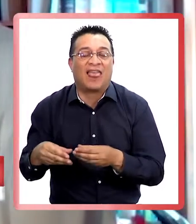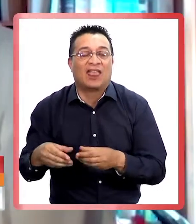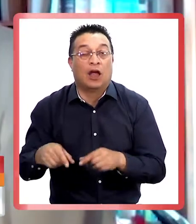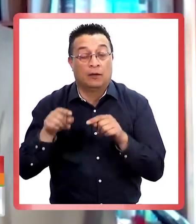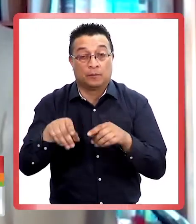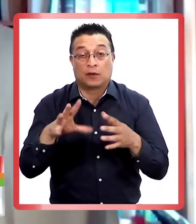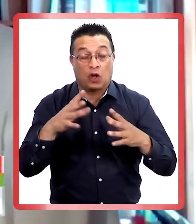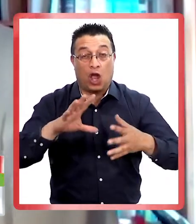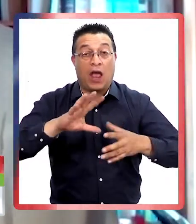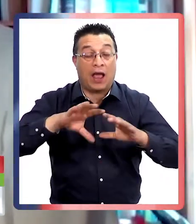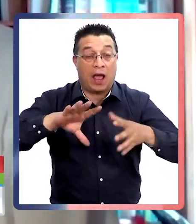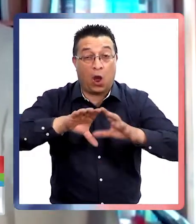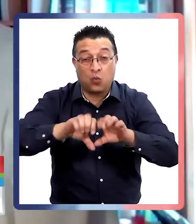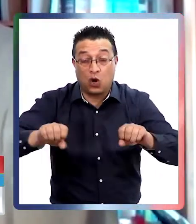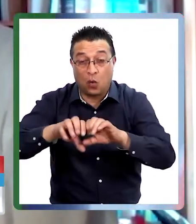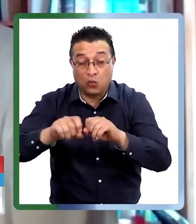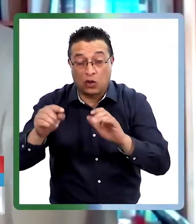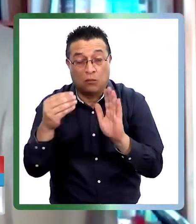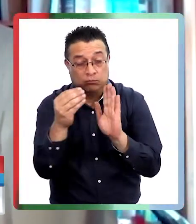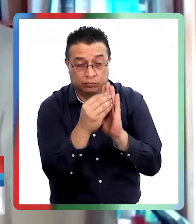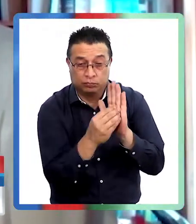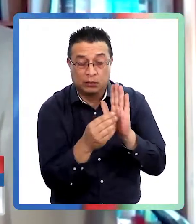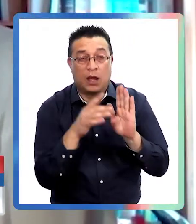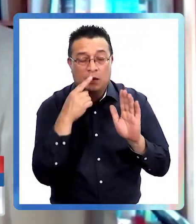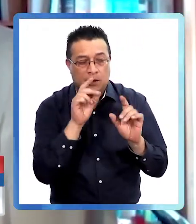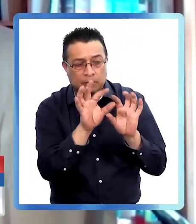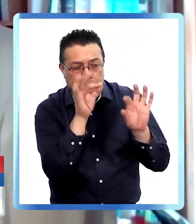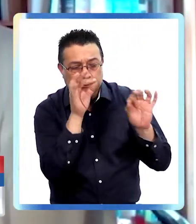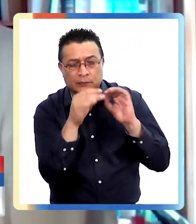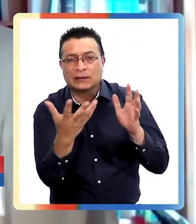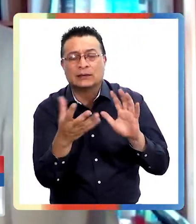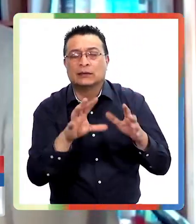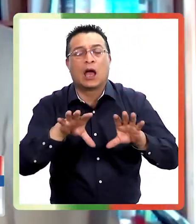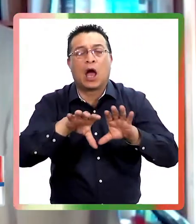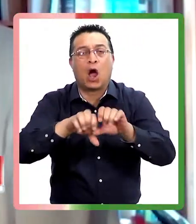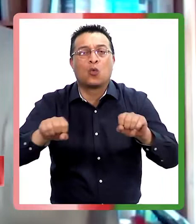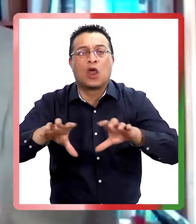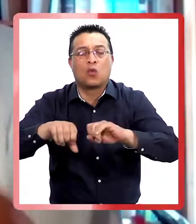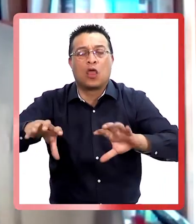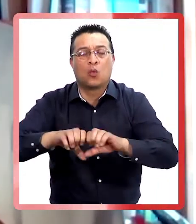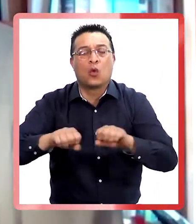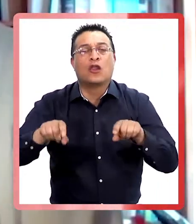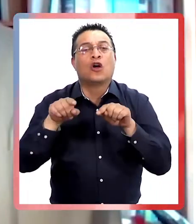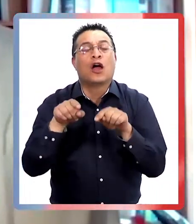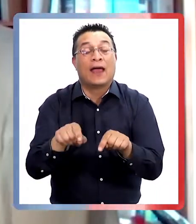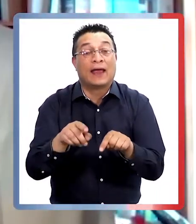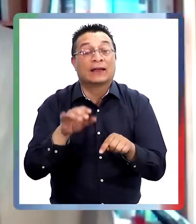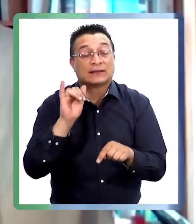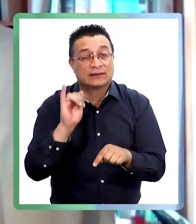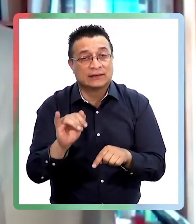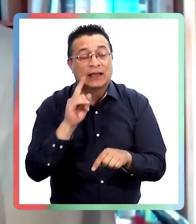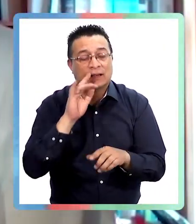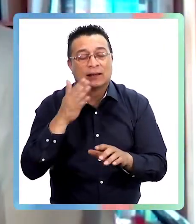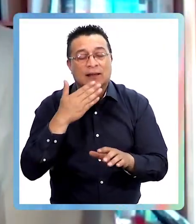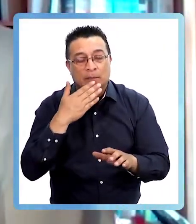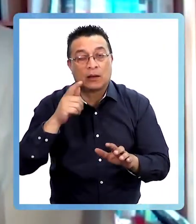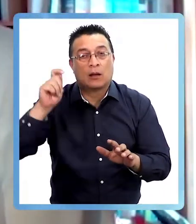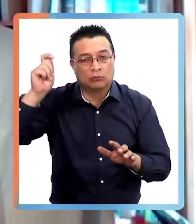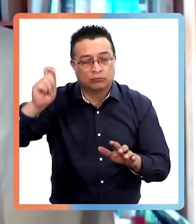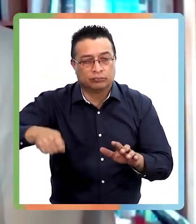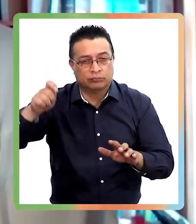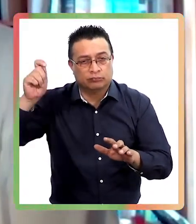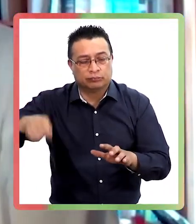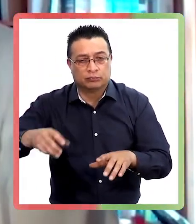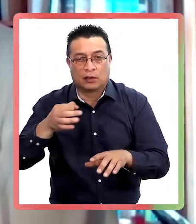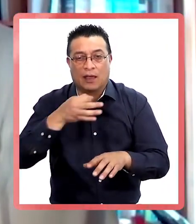dicen los tratados, sino que también la interpretación que se hace de los tratados y en consecuencia también las resoluciones que